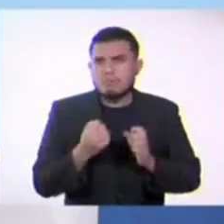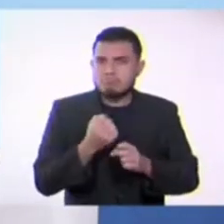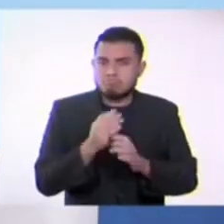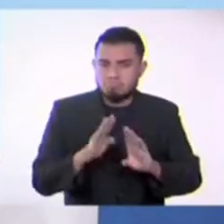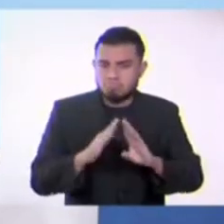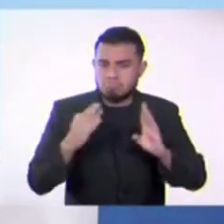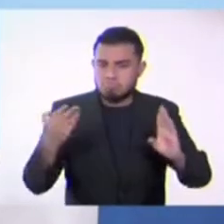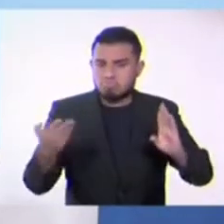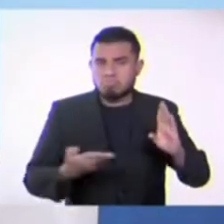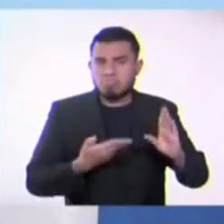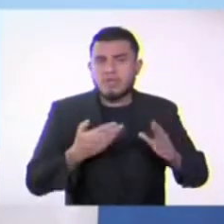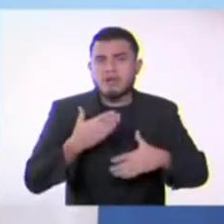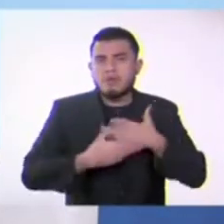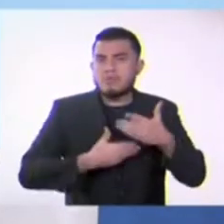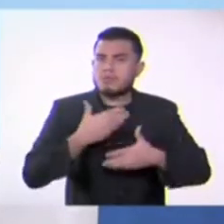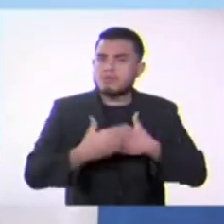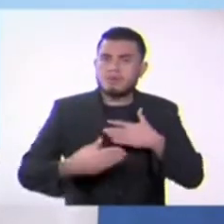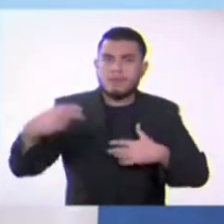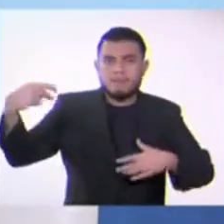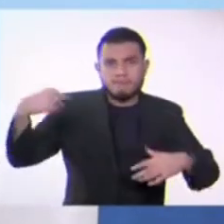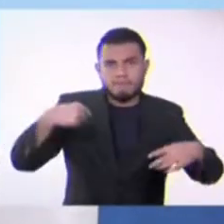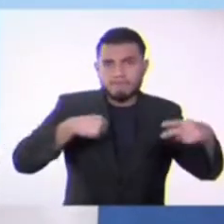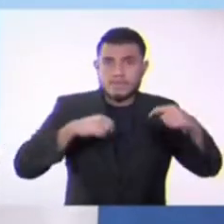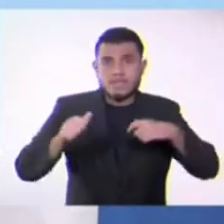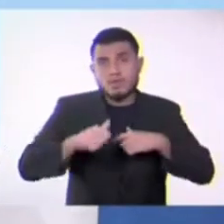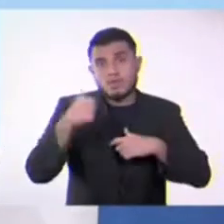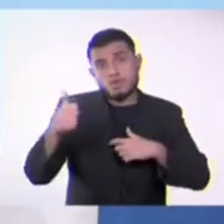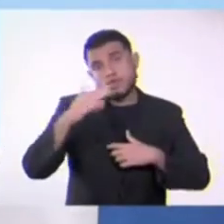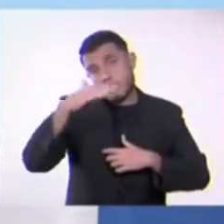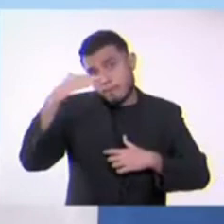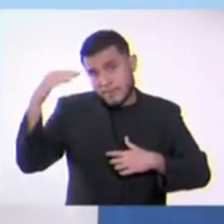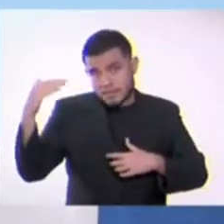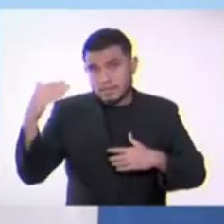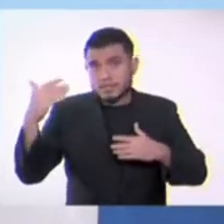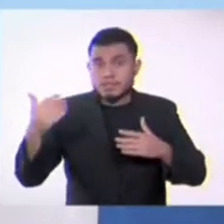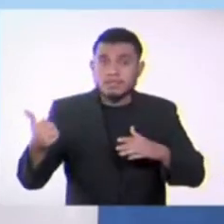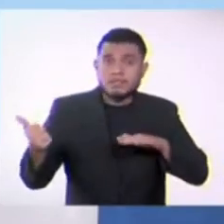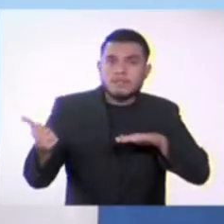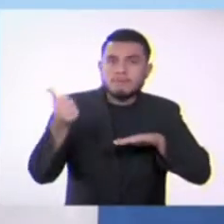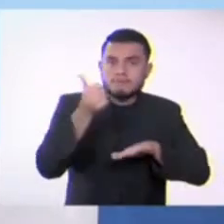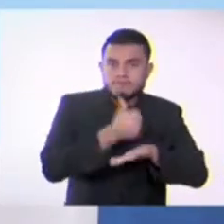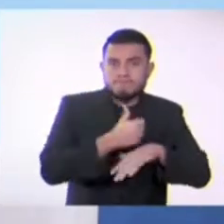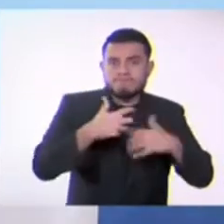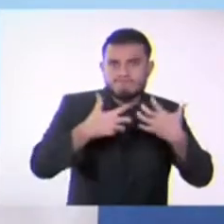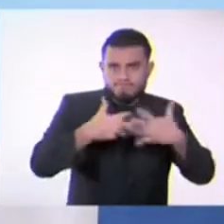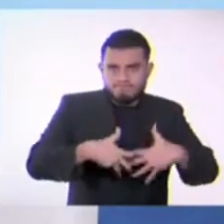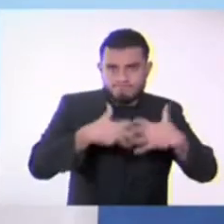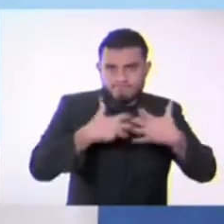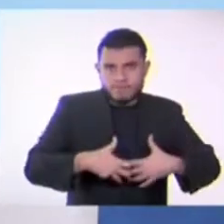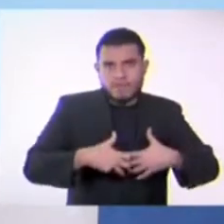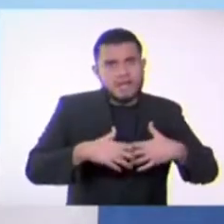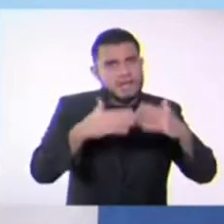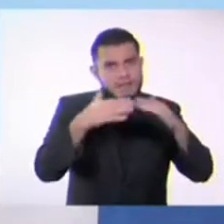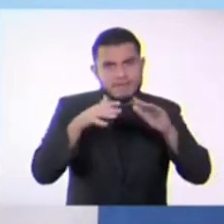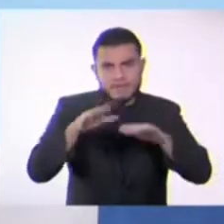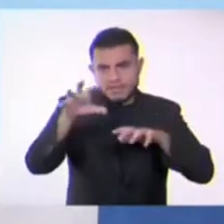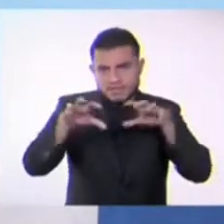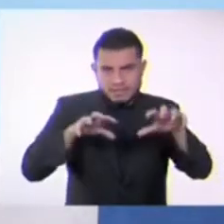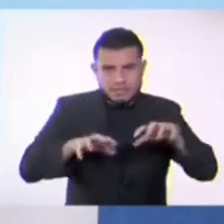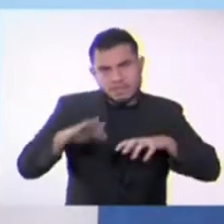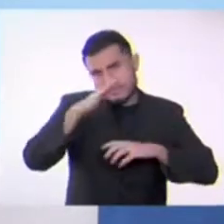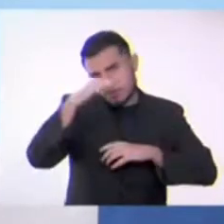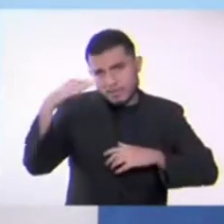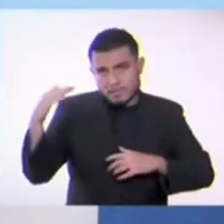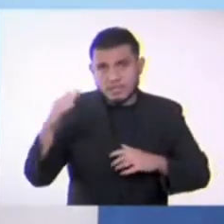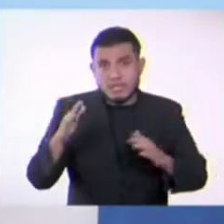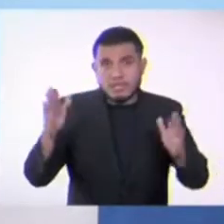procesos a la inversión extranjera, al posicionamiento de empresas multinacionales y, algo importante, a la reducción